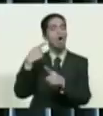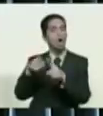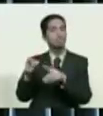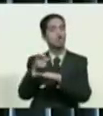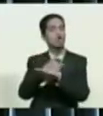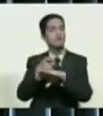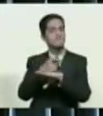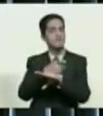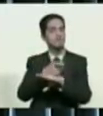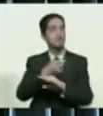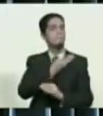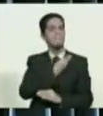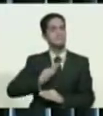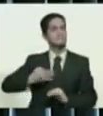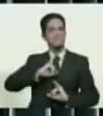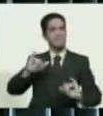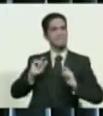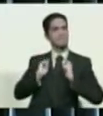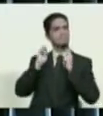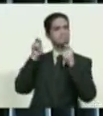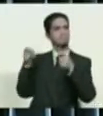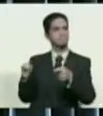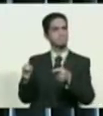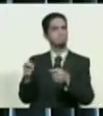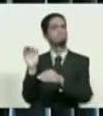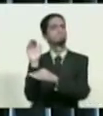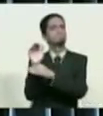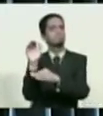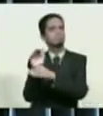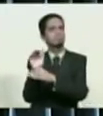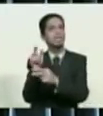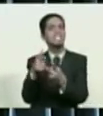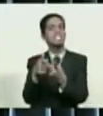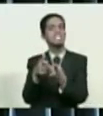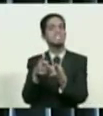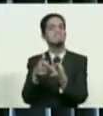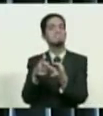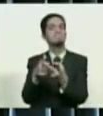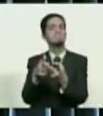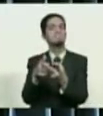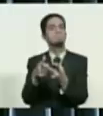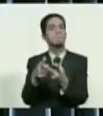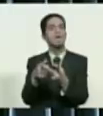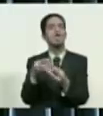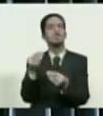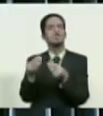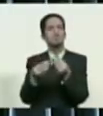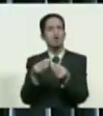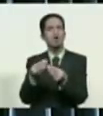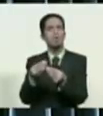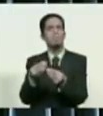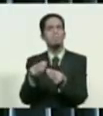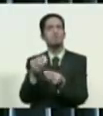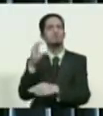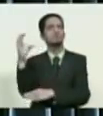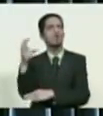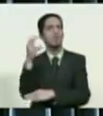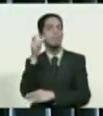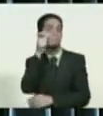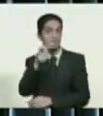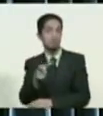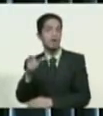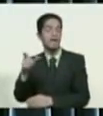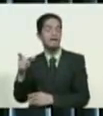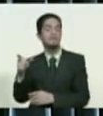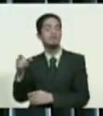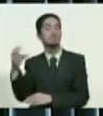Santos, en la protección y en el pasaje de los criminales desde Colombia a Venezuela